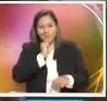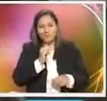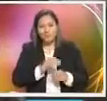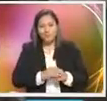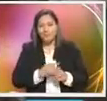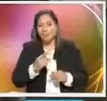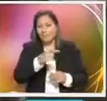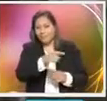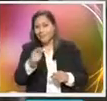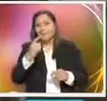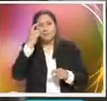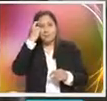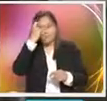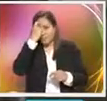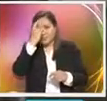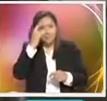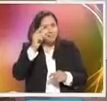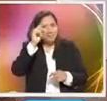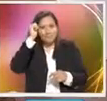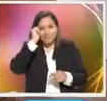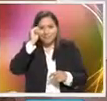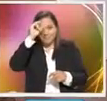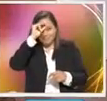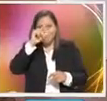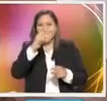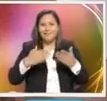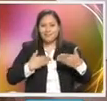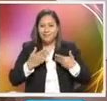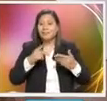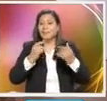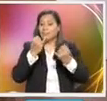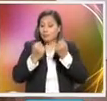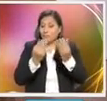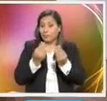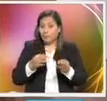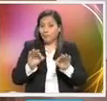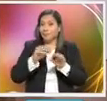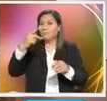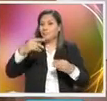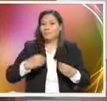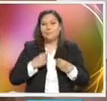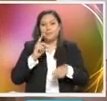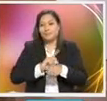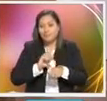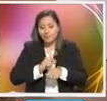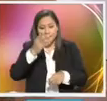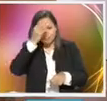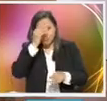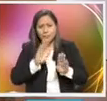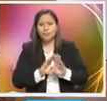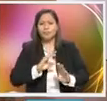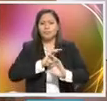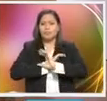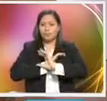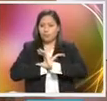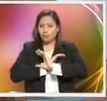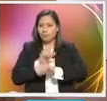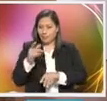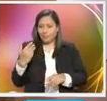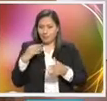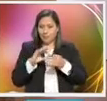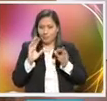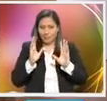muy divertidos y ocurrentes sobre todo. Sí. Pero esa parte del juego es muy importante en su vida diaria, porque aprenden a comportarse, como mencionabas,